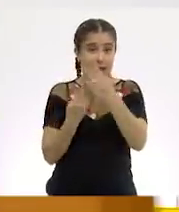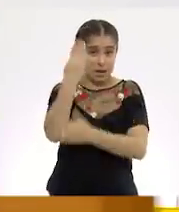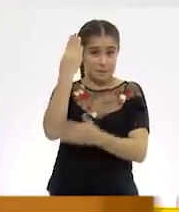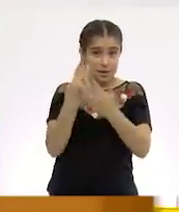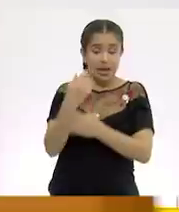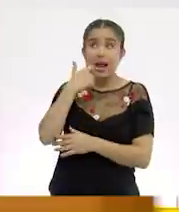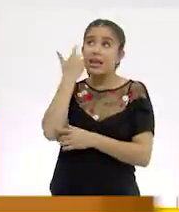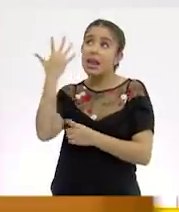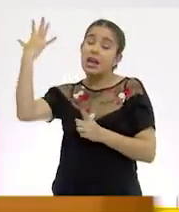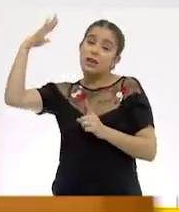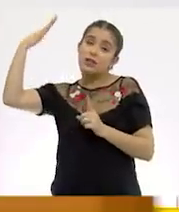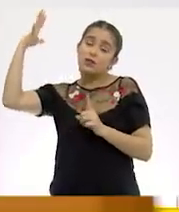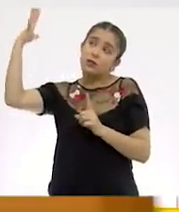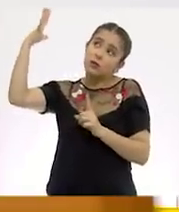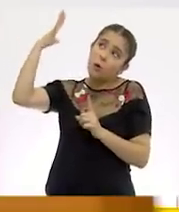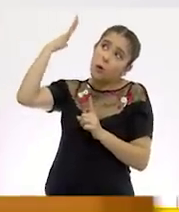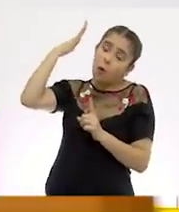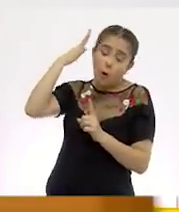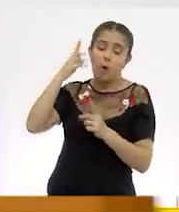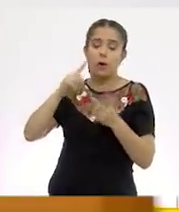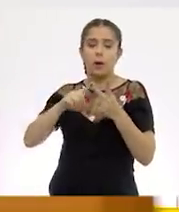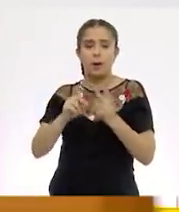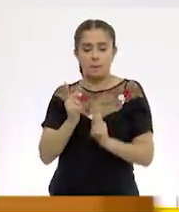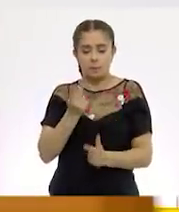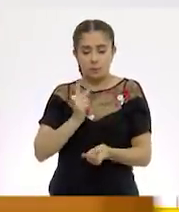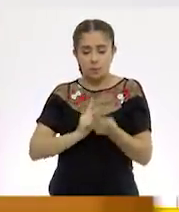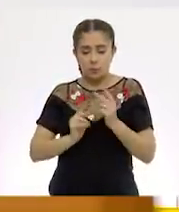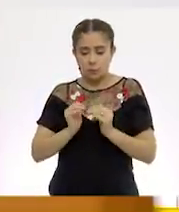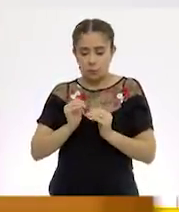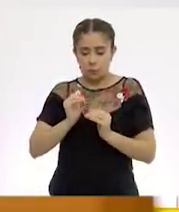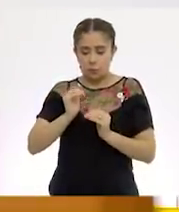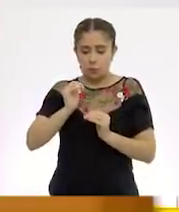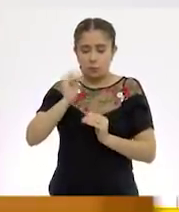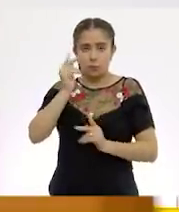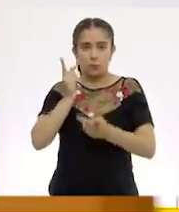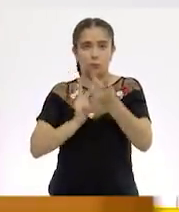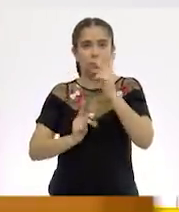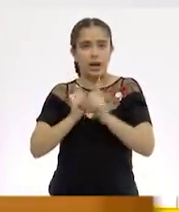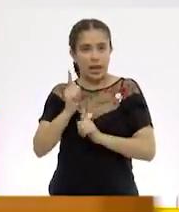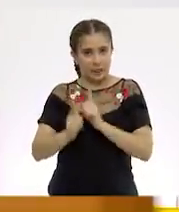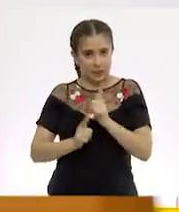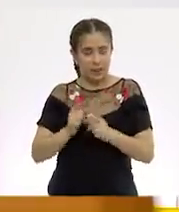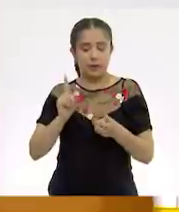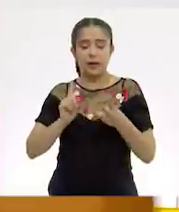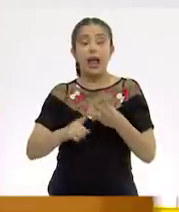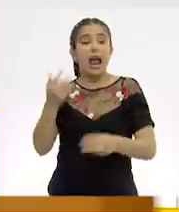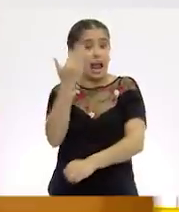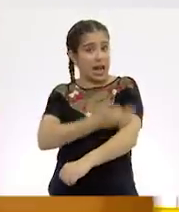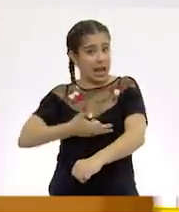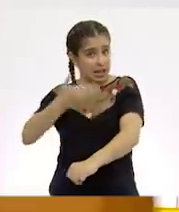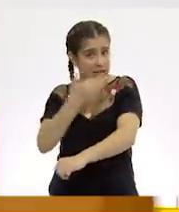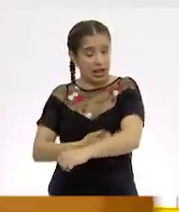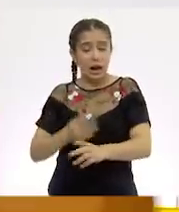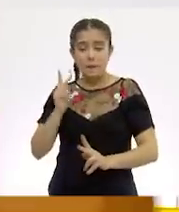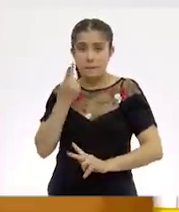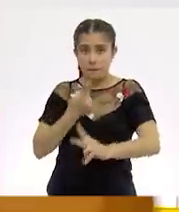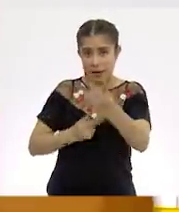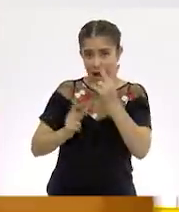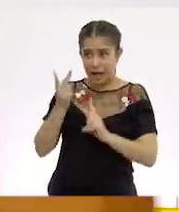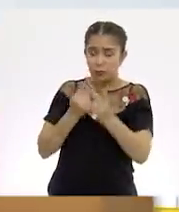sol y crecen lentamente. Muy bien. Por la tarde algunas plantas se